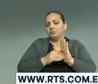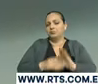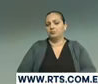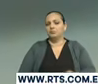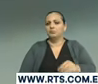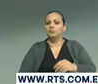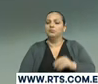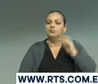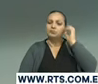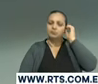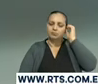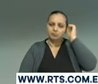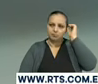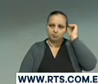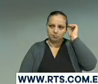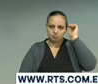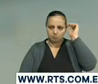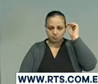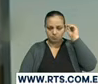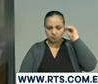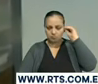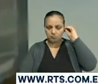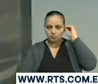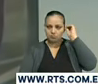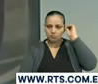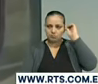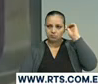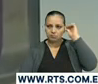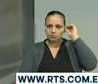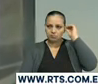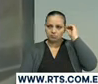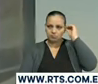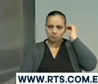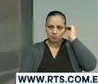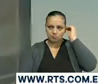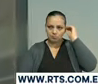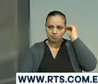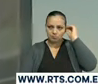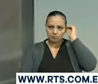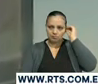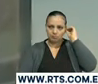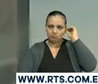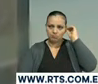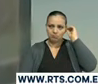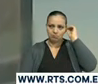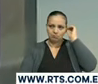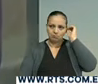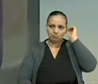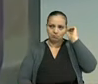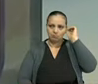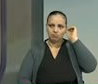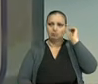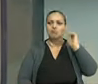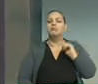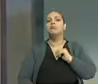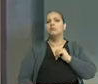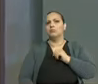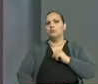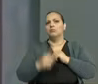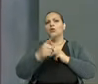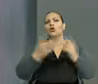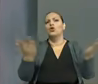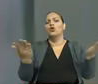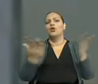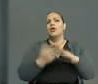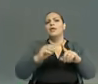la ruta número 56, Avenida de las Américas, Socio Vivienda, y la ruta número 60, Avenida Juan Tanca